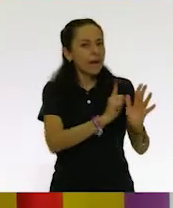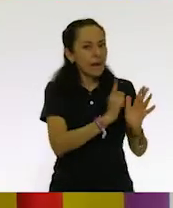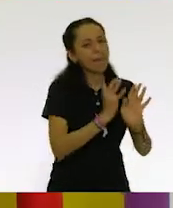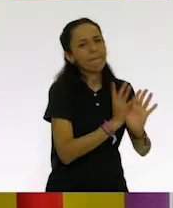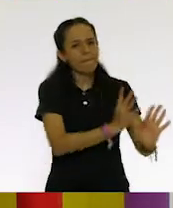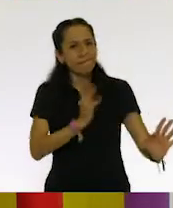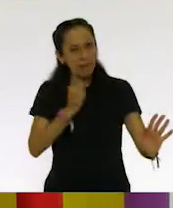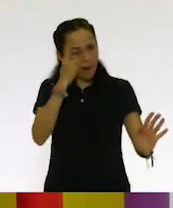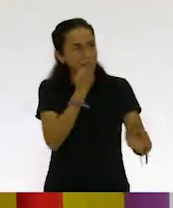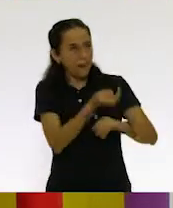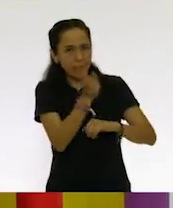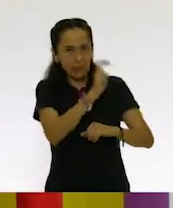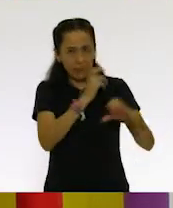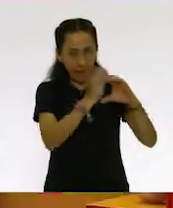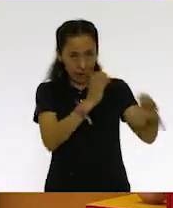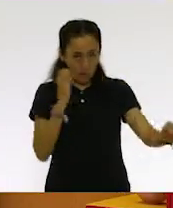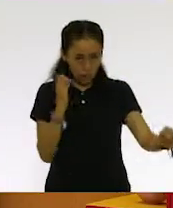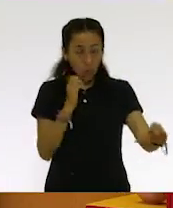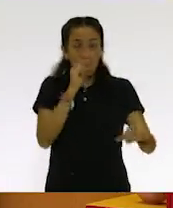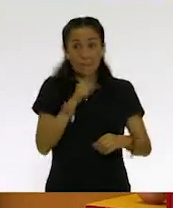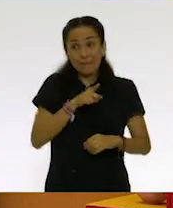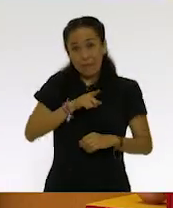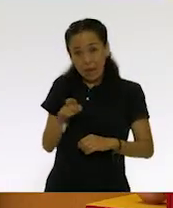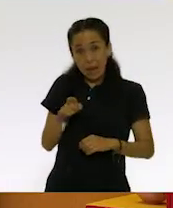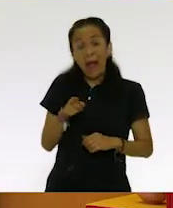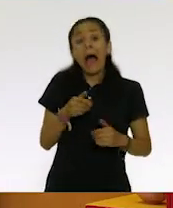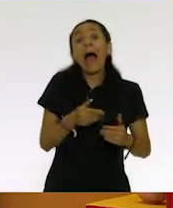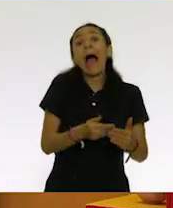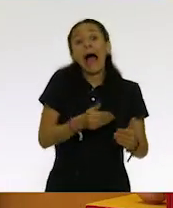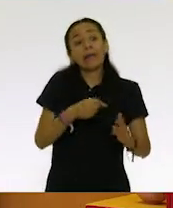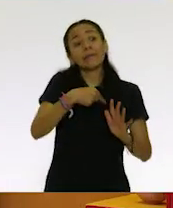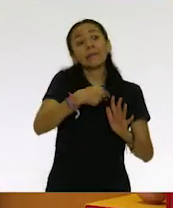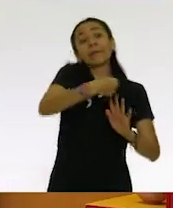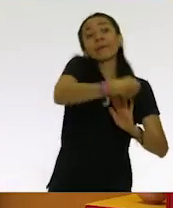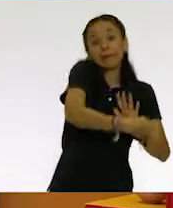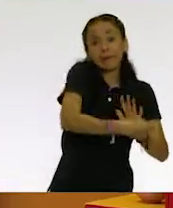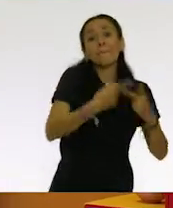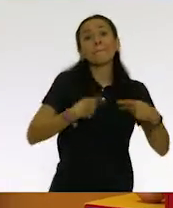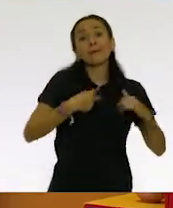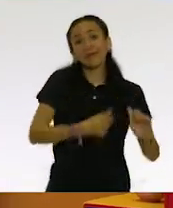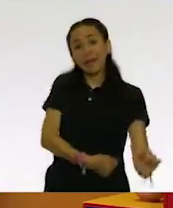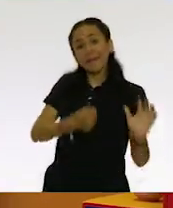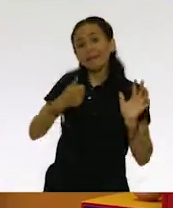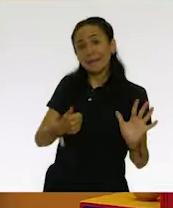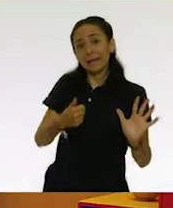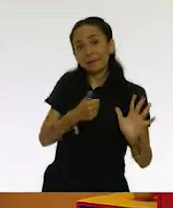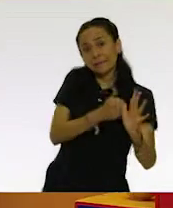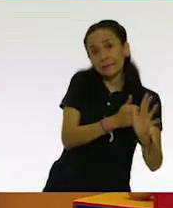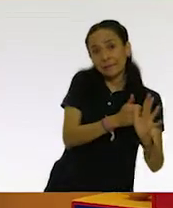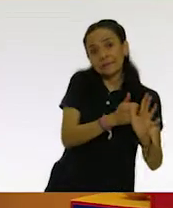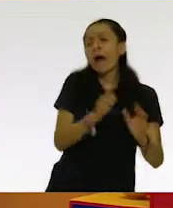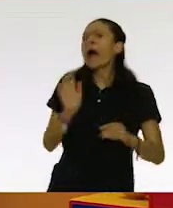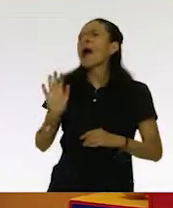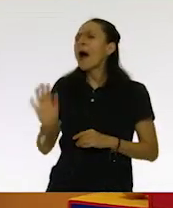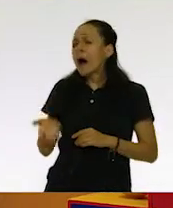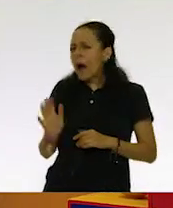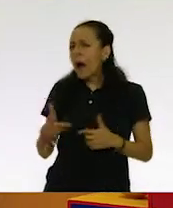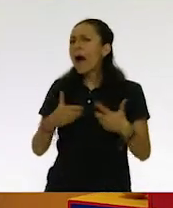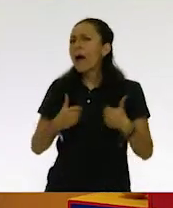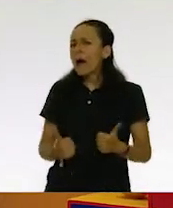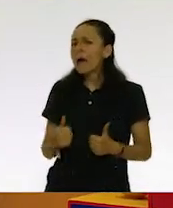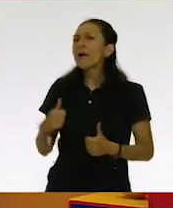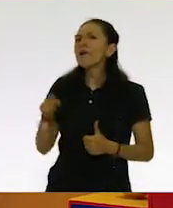había 6 personas. Eso quiere decir que Moni ocupaba el lugar